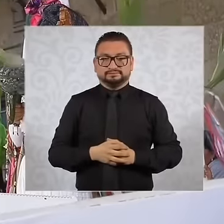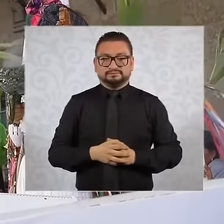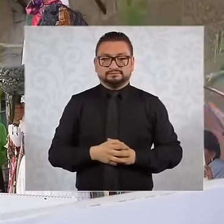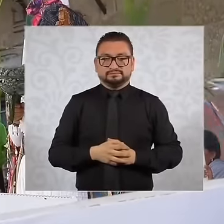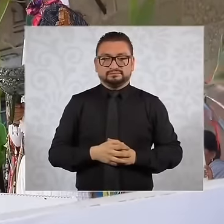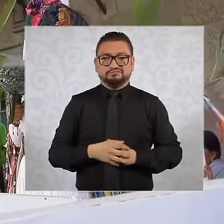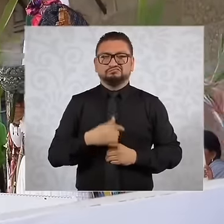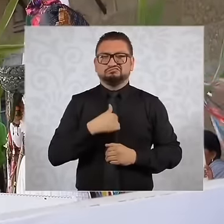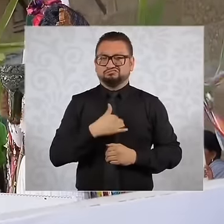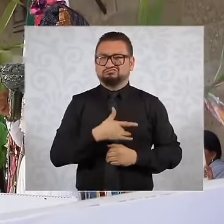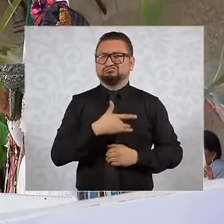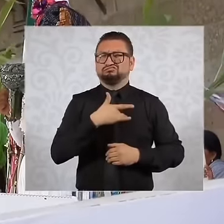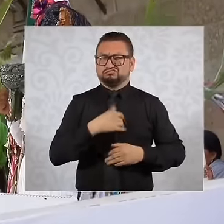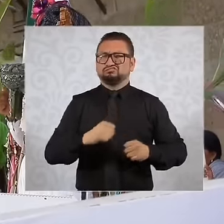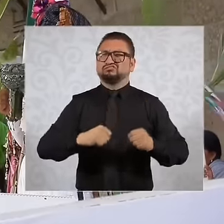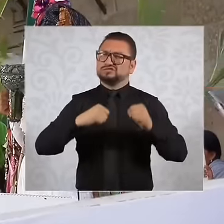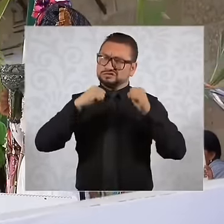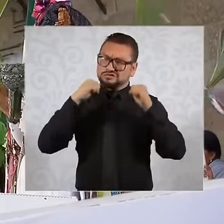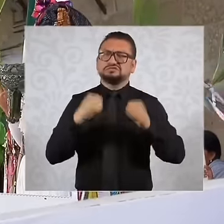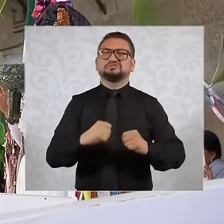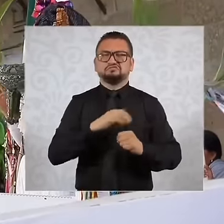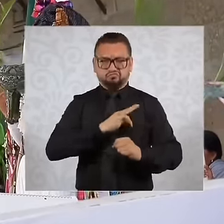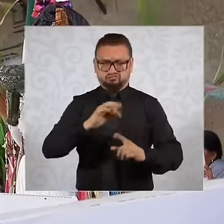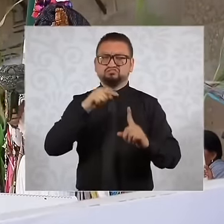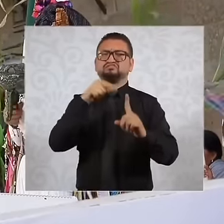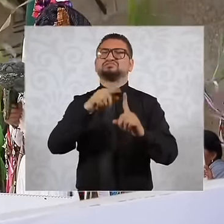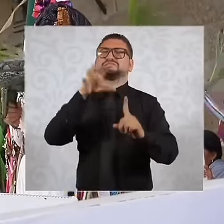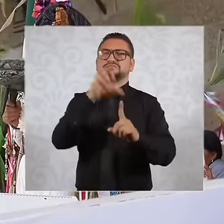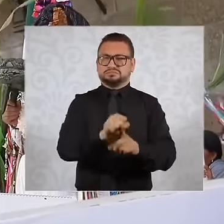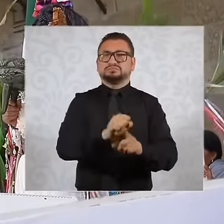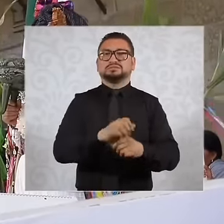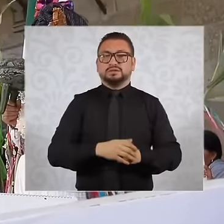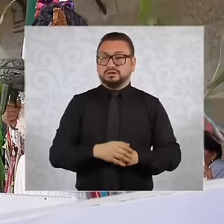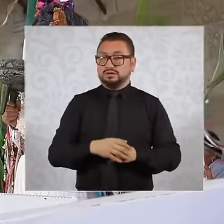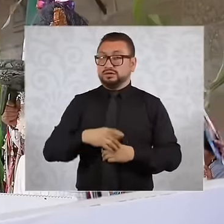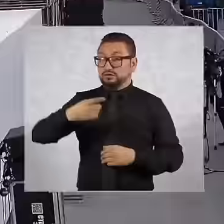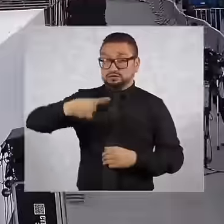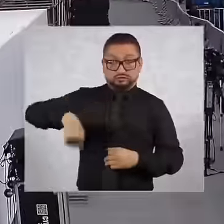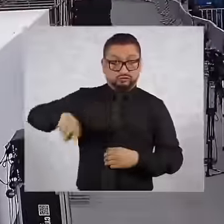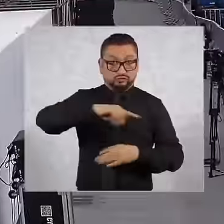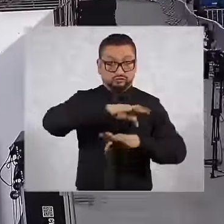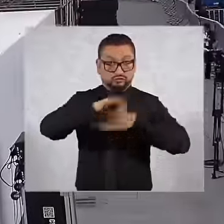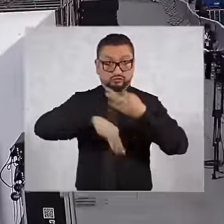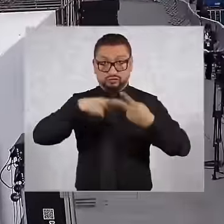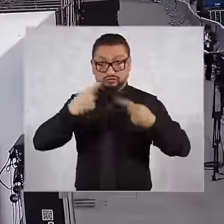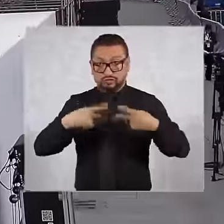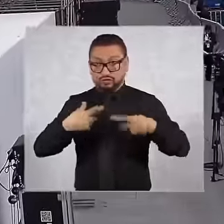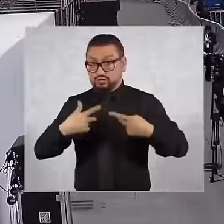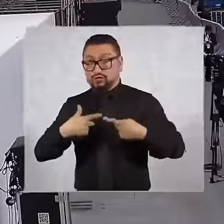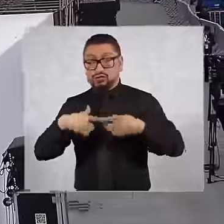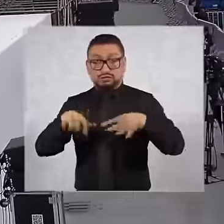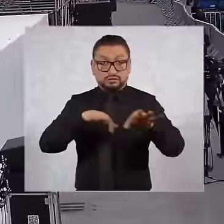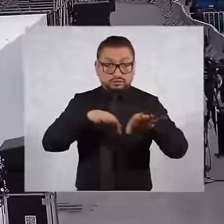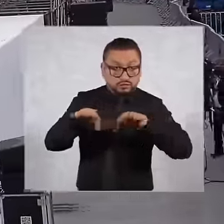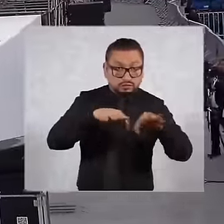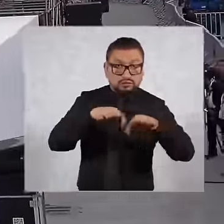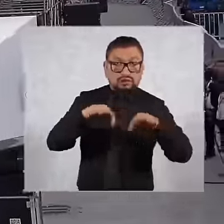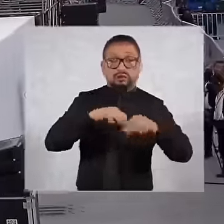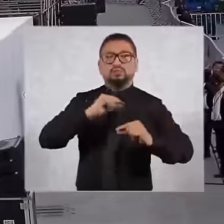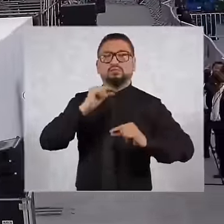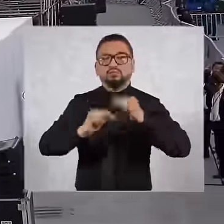Estoy segura que lo vamos a lograr. En acuerdo con las y los empleadores, iremos